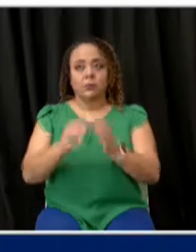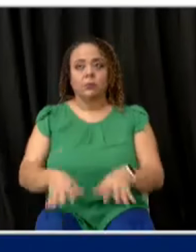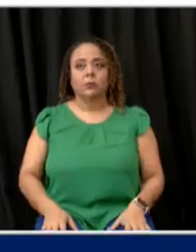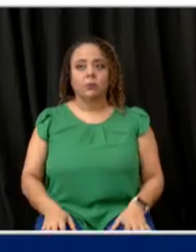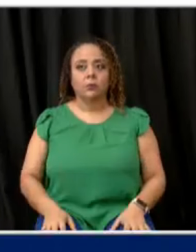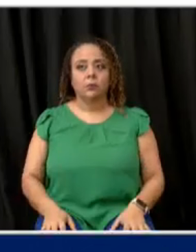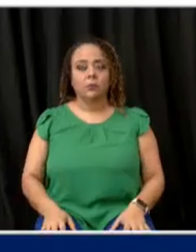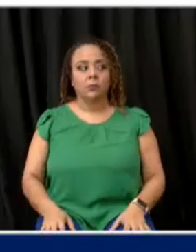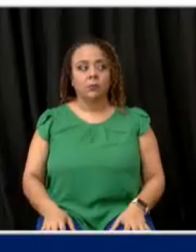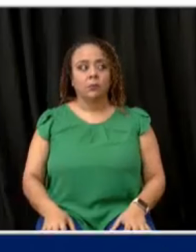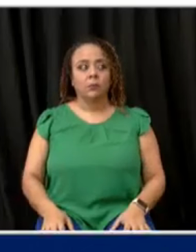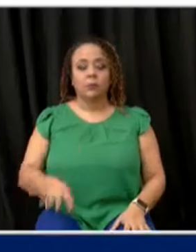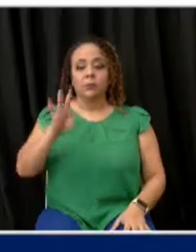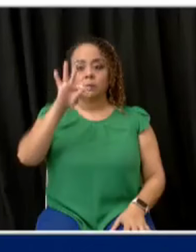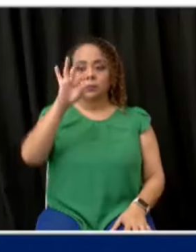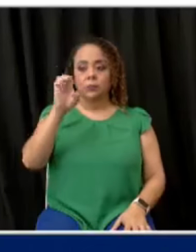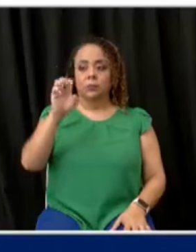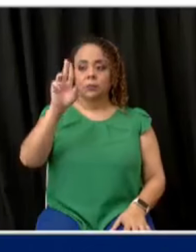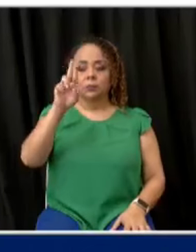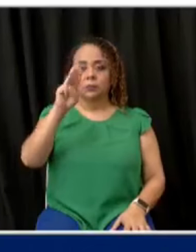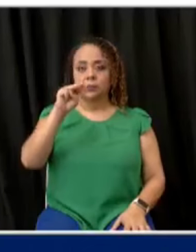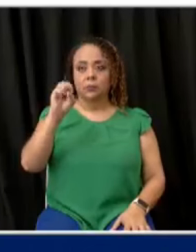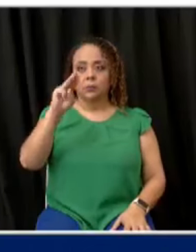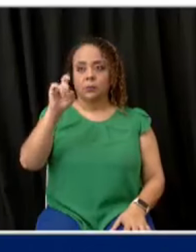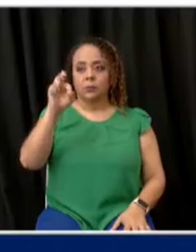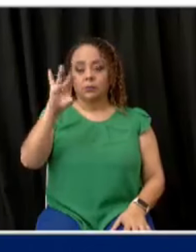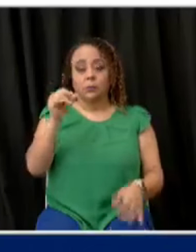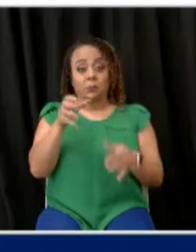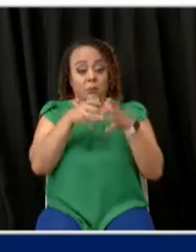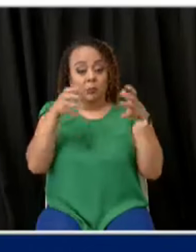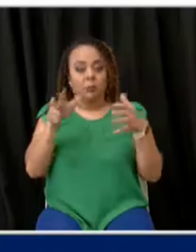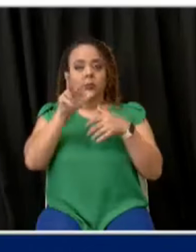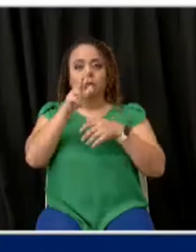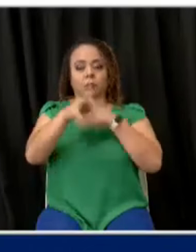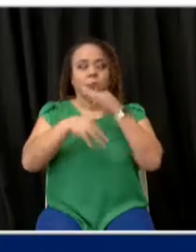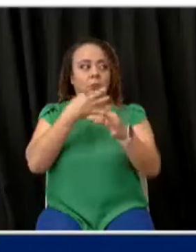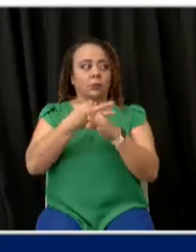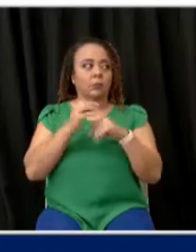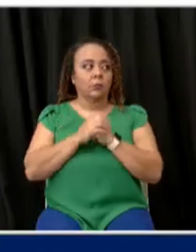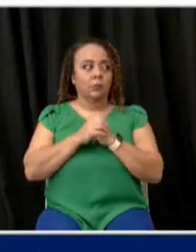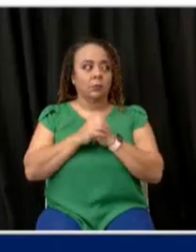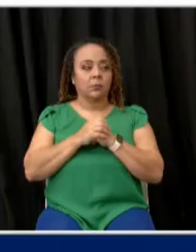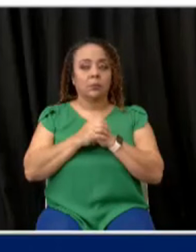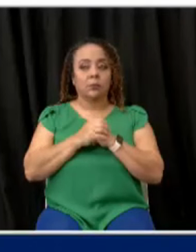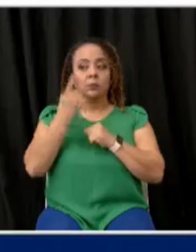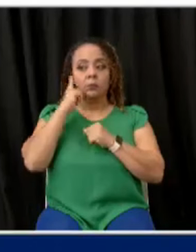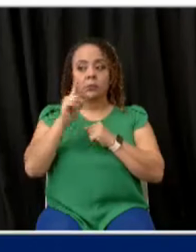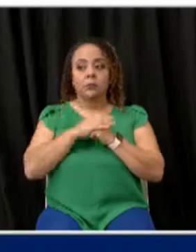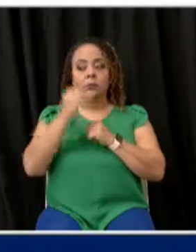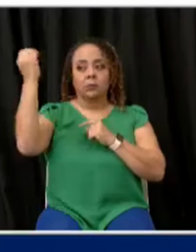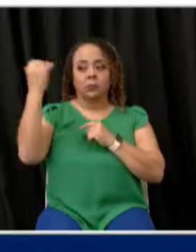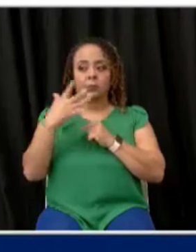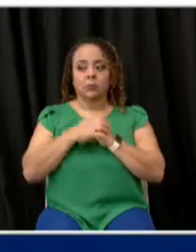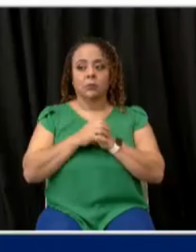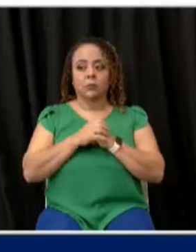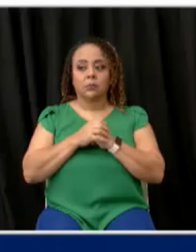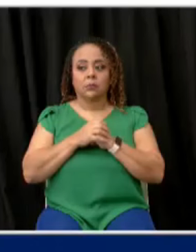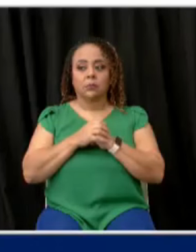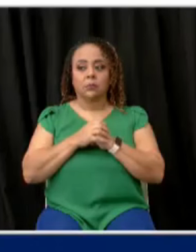Son unos termómetrotes así grandotes que tienen 3 tipos de termómetros. Miden el termómetro por irradiación del sol, si es al aire